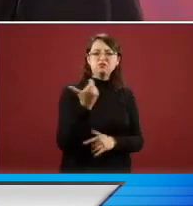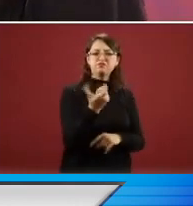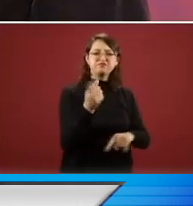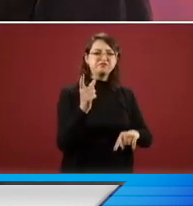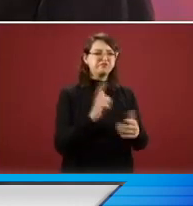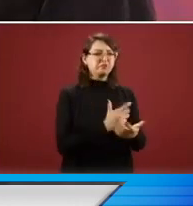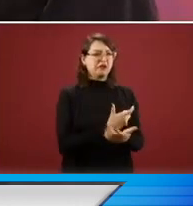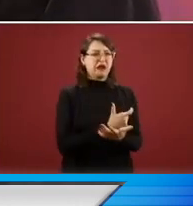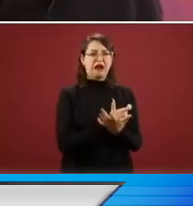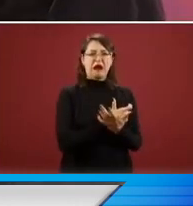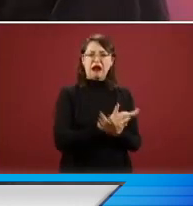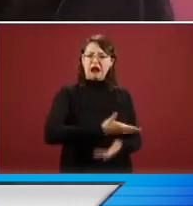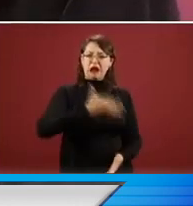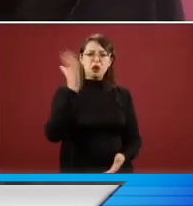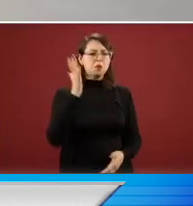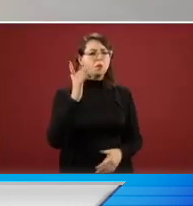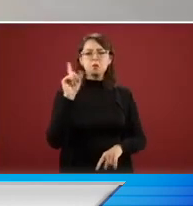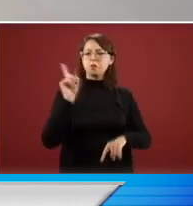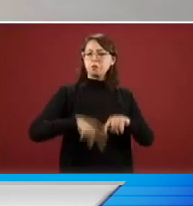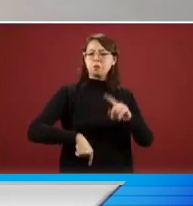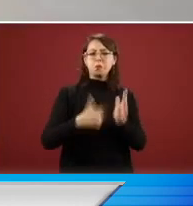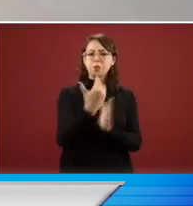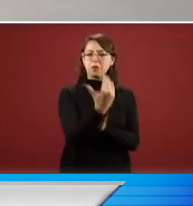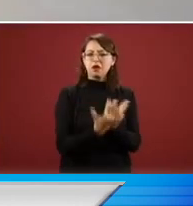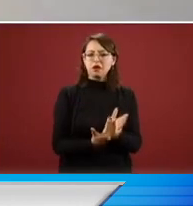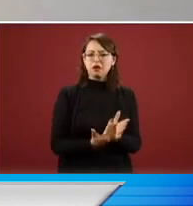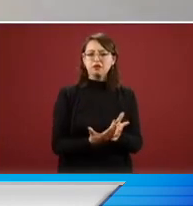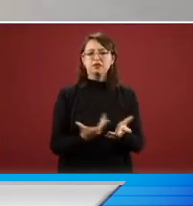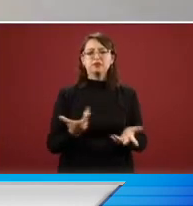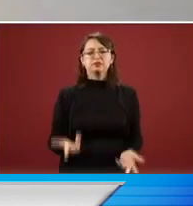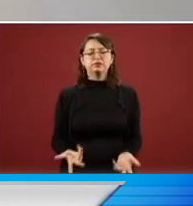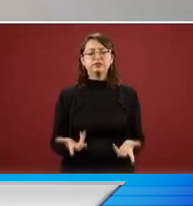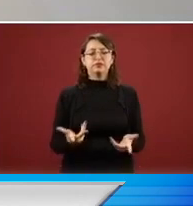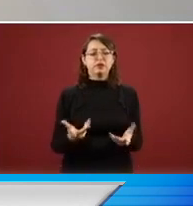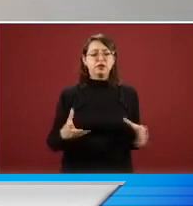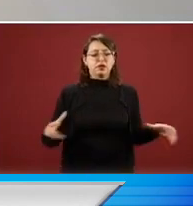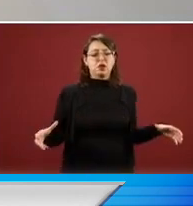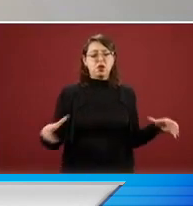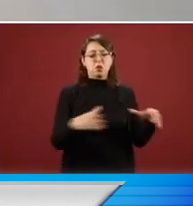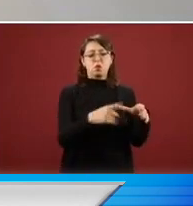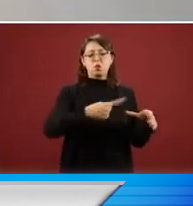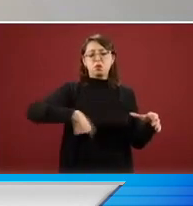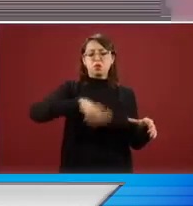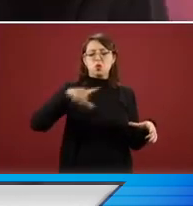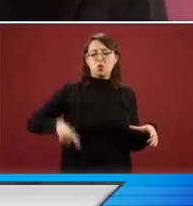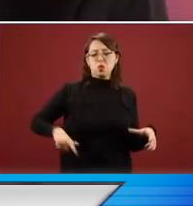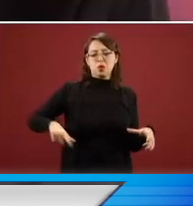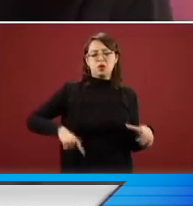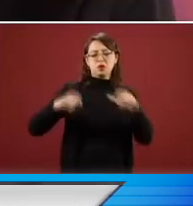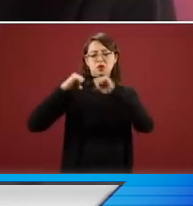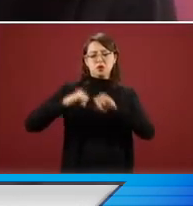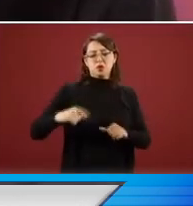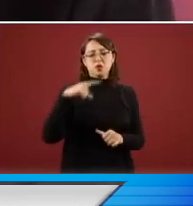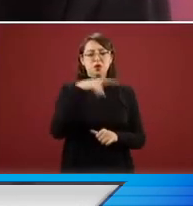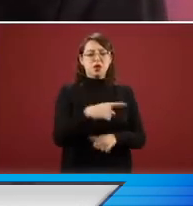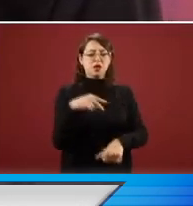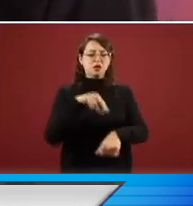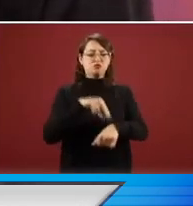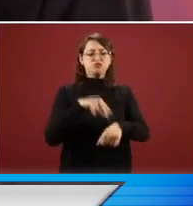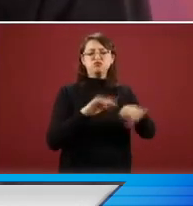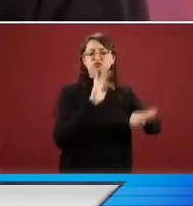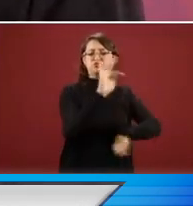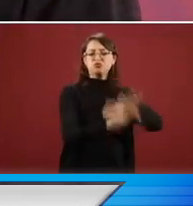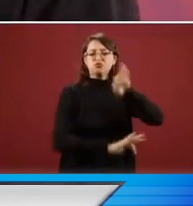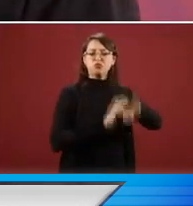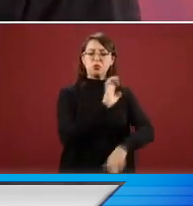recibir atención médica y medicamentos gratuitos. El servicio médico irá mejorando paulatinamente, proveyendo medicinas y una buena atención